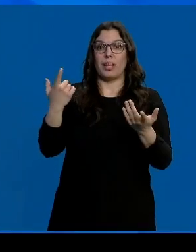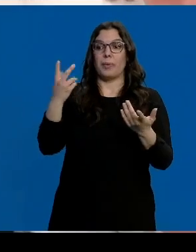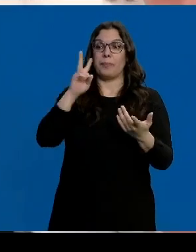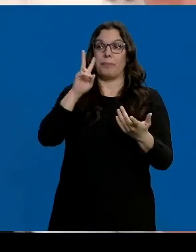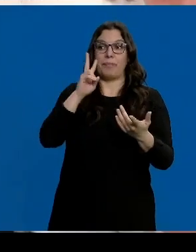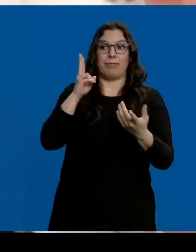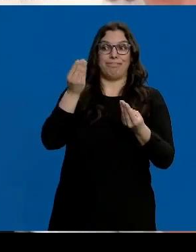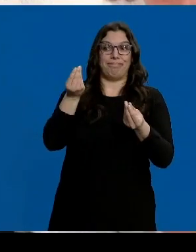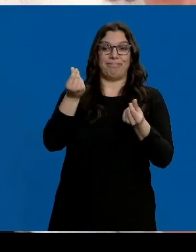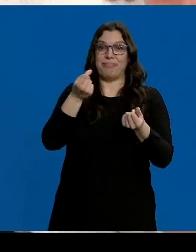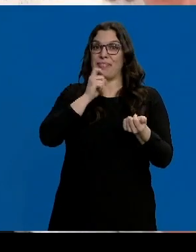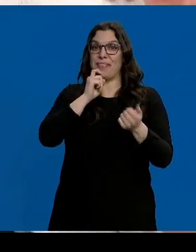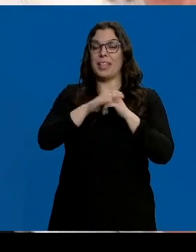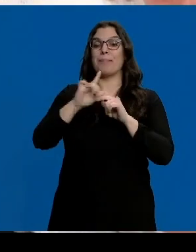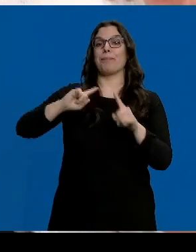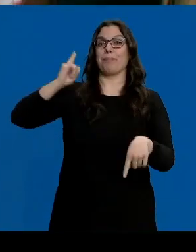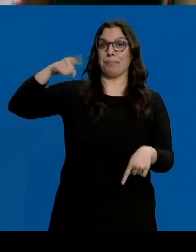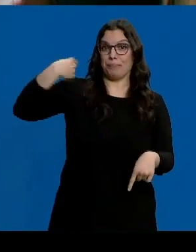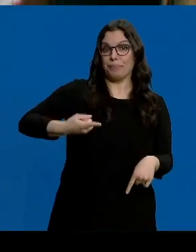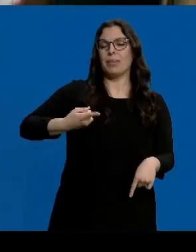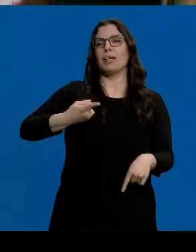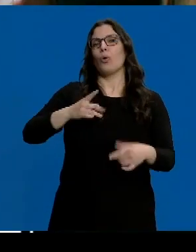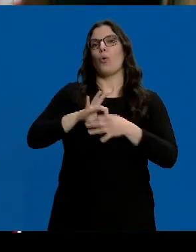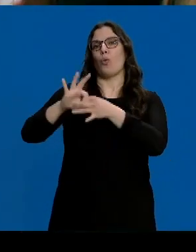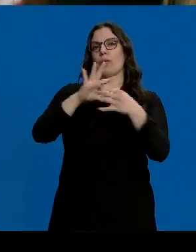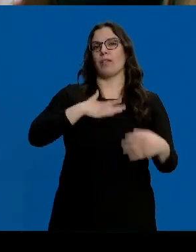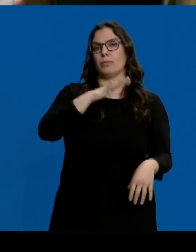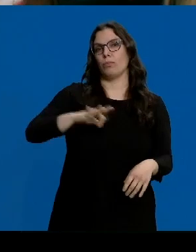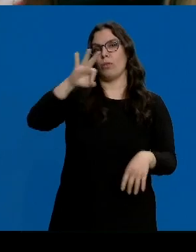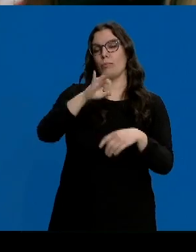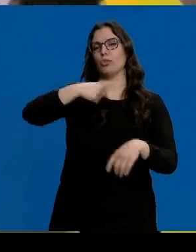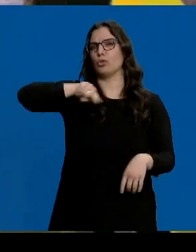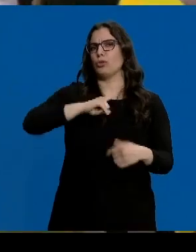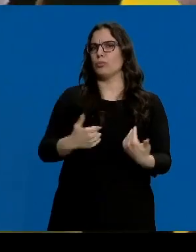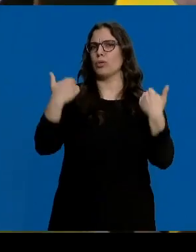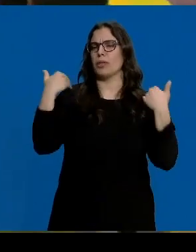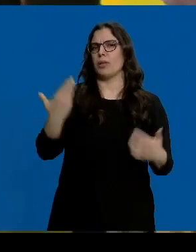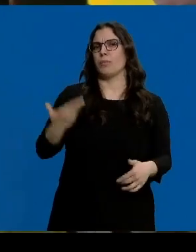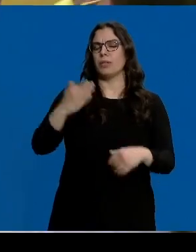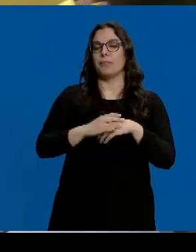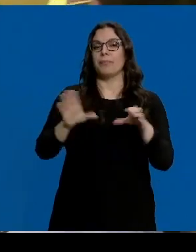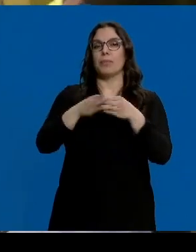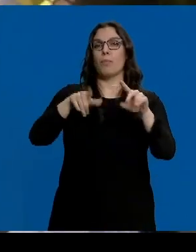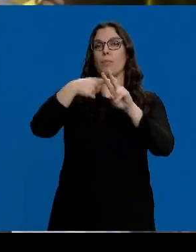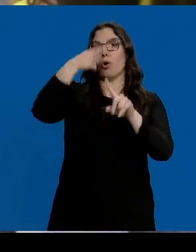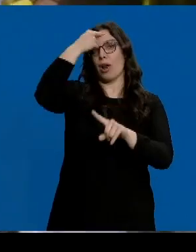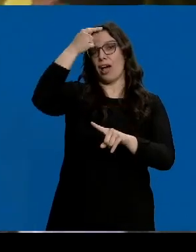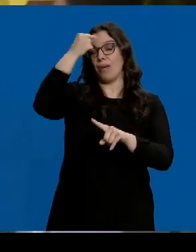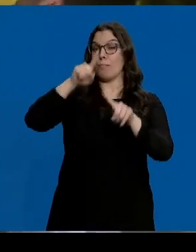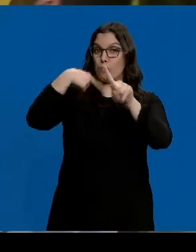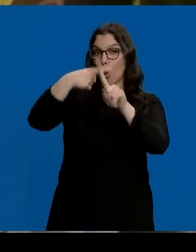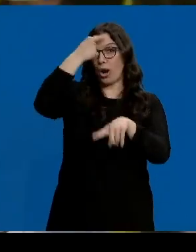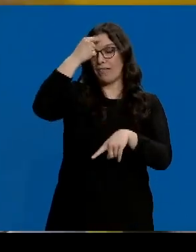veo muy difícil. Y al día siguiente, Unidas Podemos. Tenemos una importante responsabilidad. Por Ávila mantiene las demandas previas al